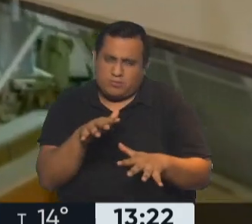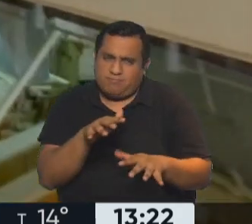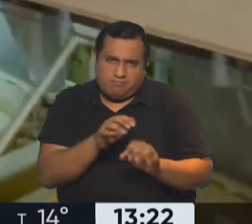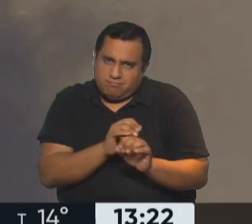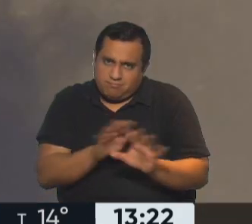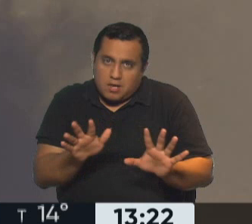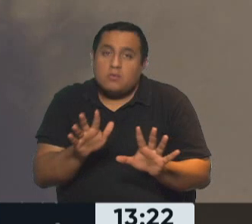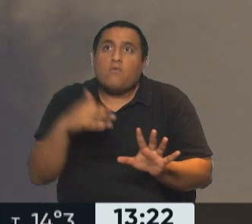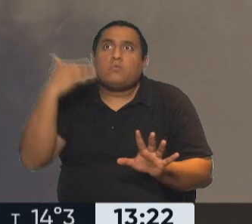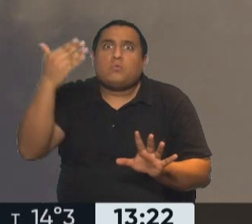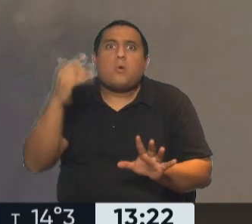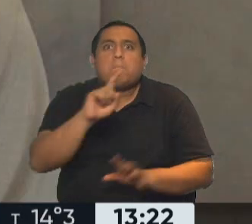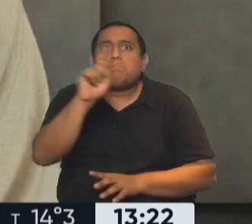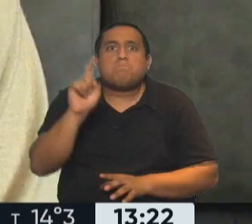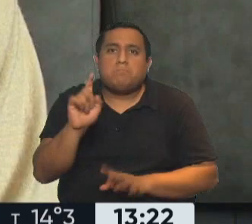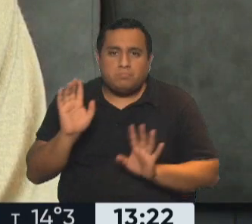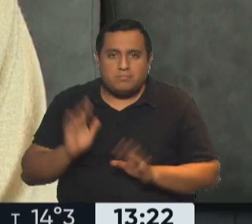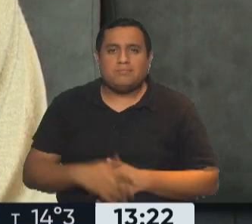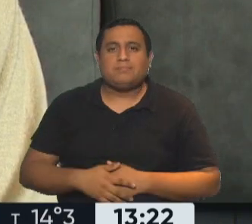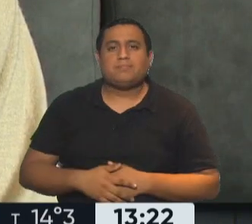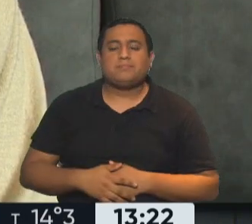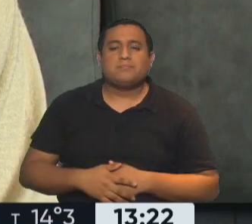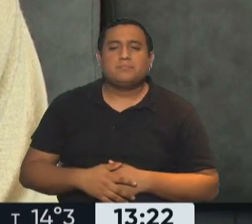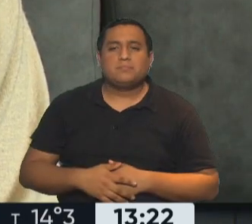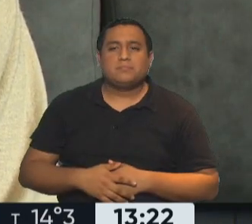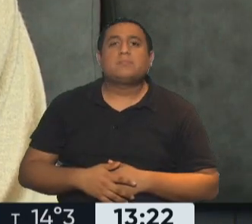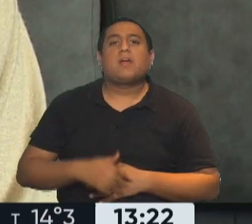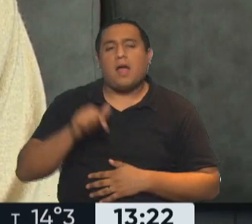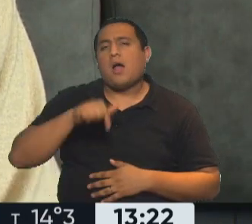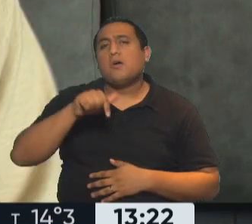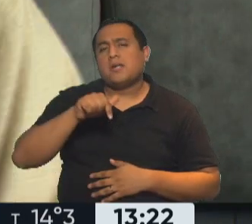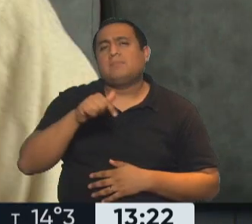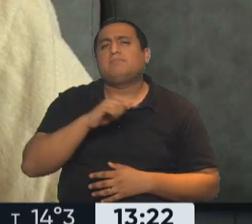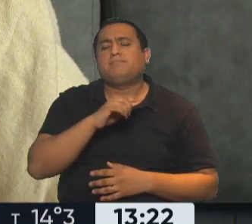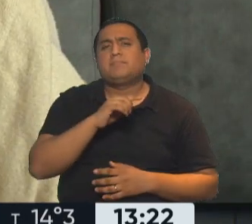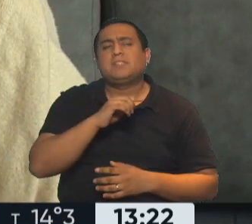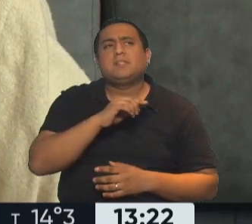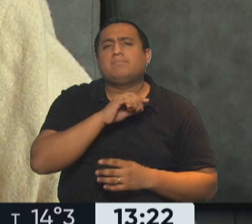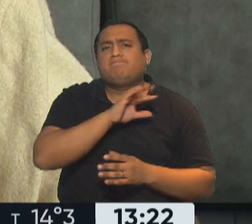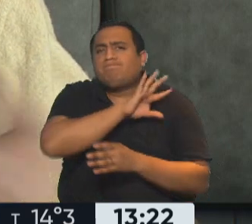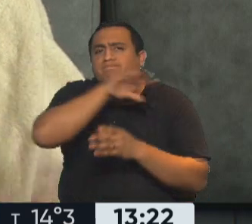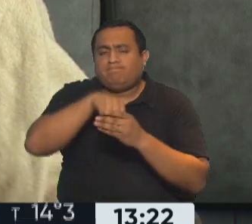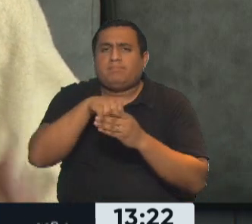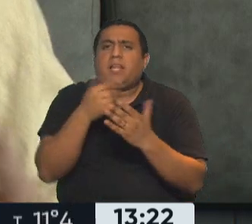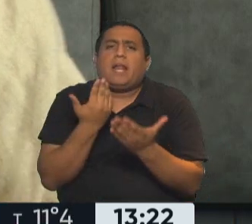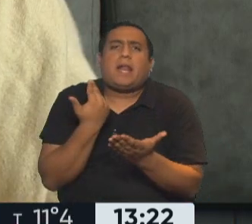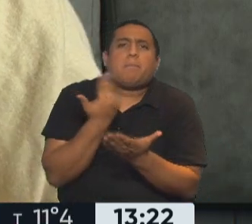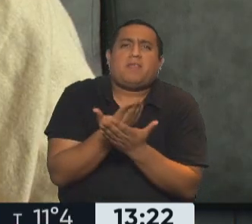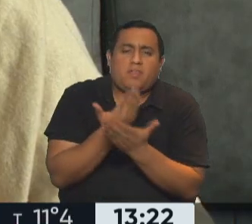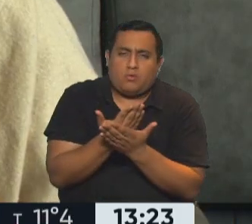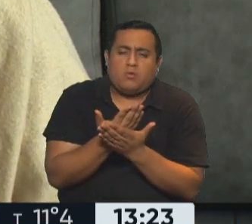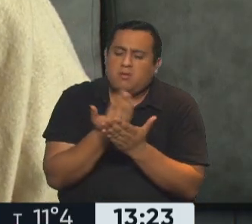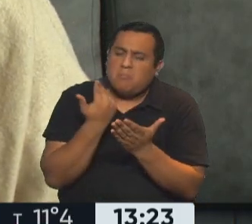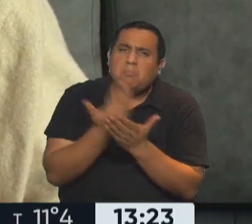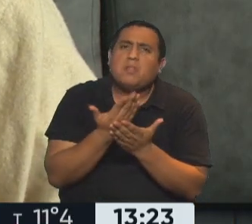indefinido. Se interpuso el recurso de abocación porque a todas las anomalías